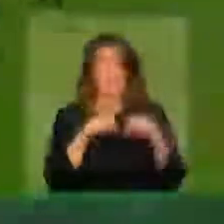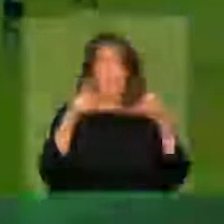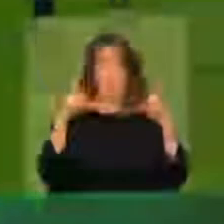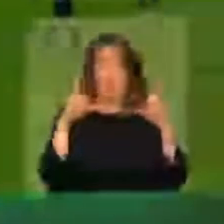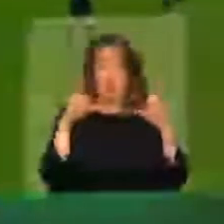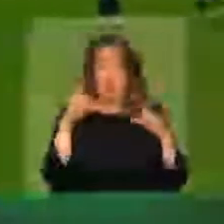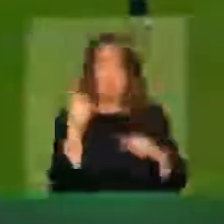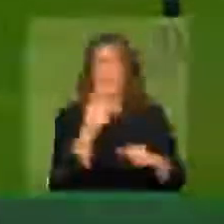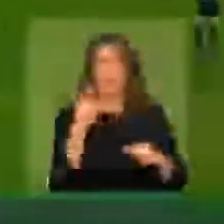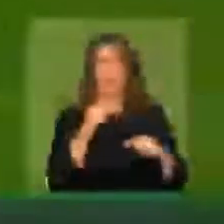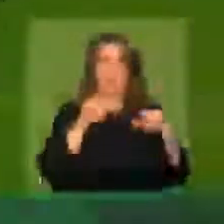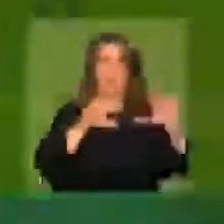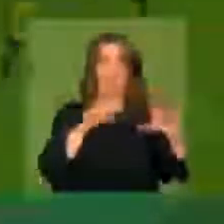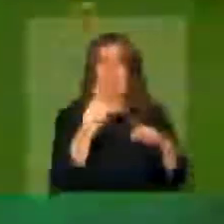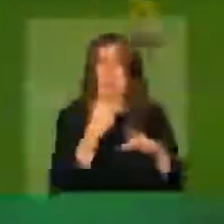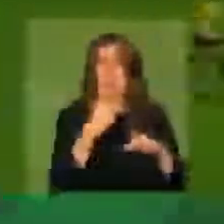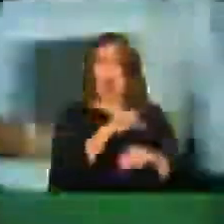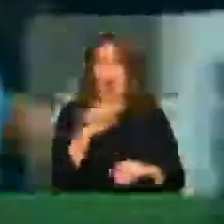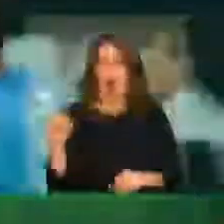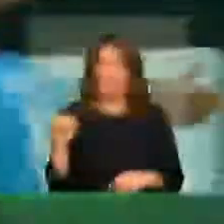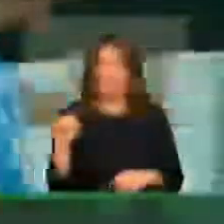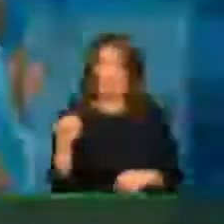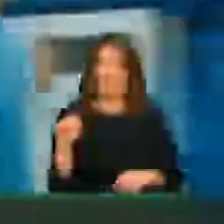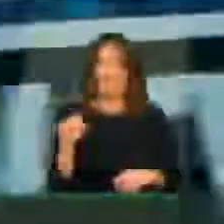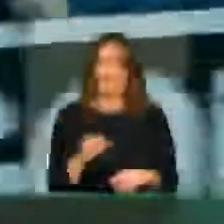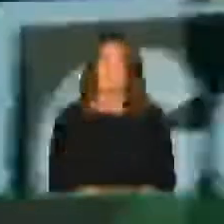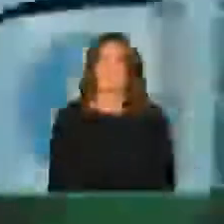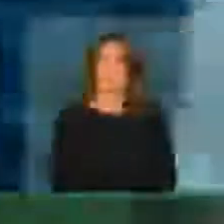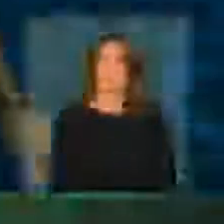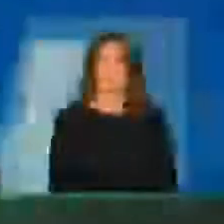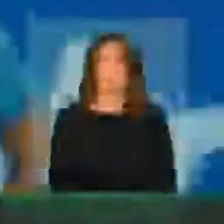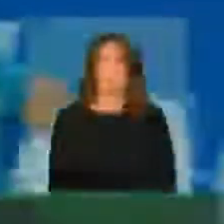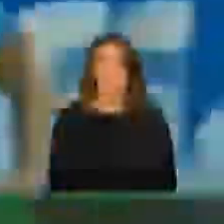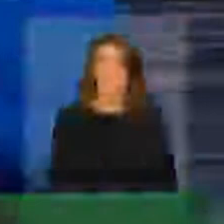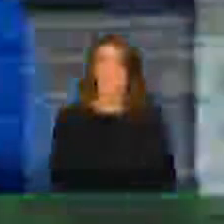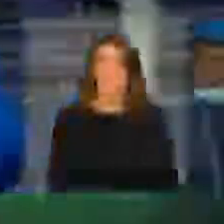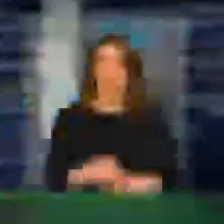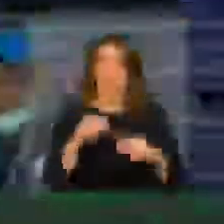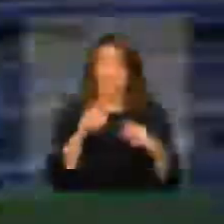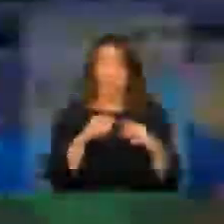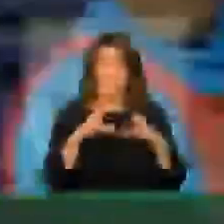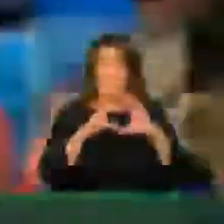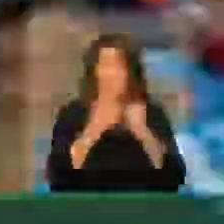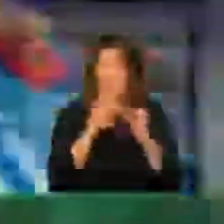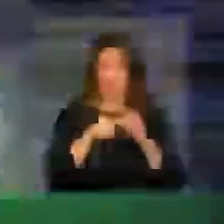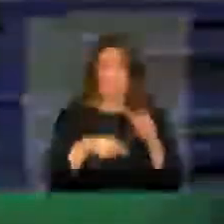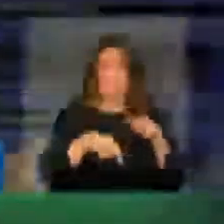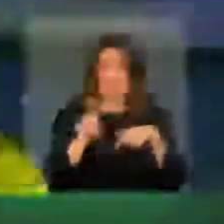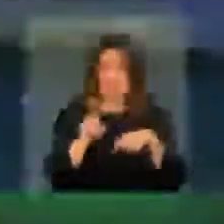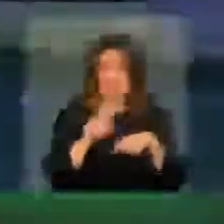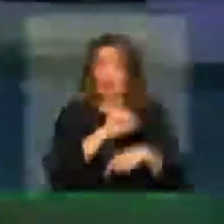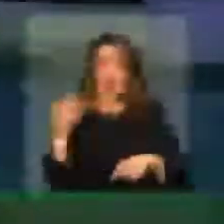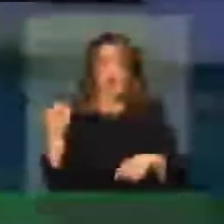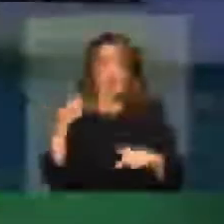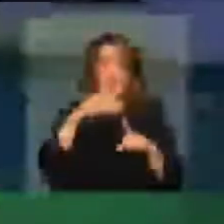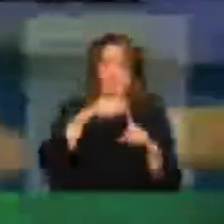porque al minuto 81 llega ese gol. Centro de Cejas, toca la pelota Pisichilo, va para adentro y gol de